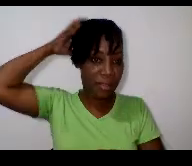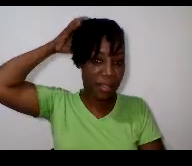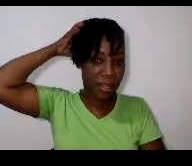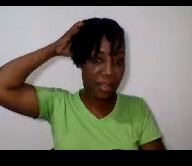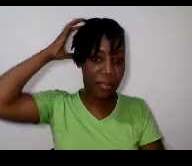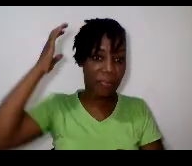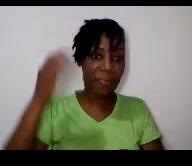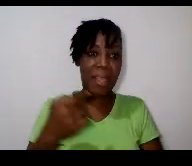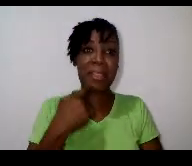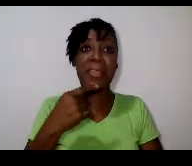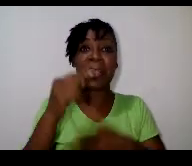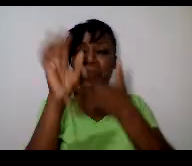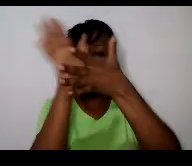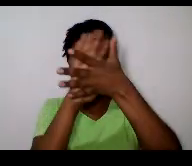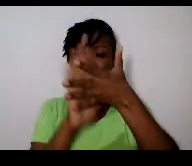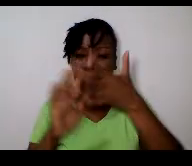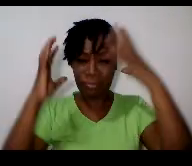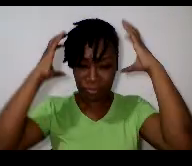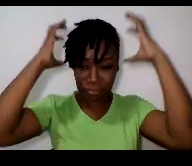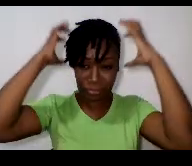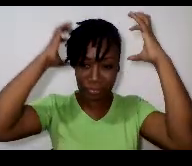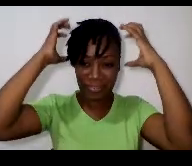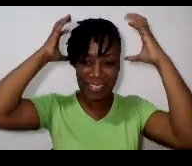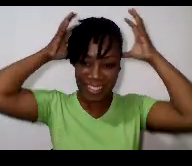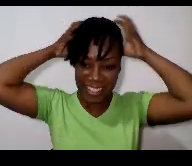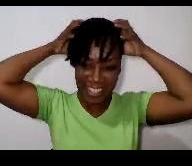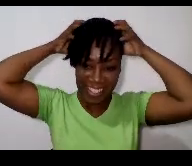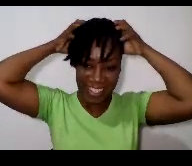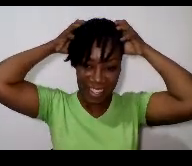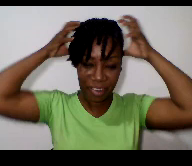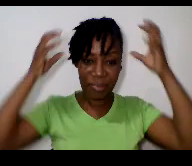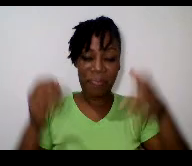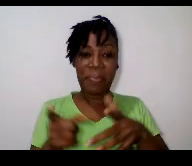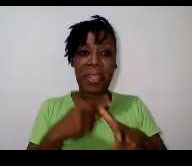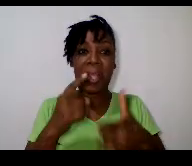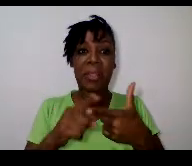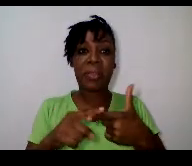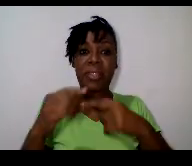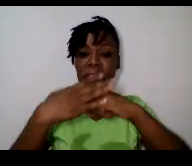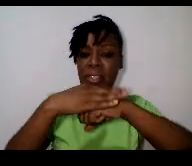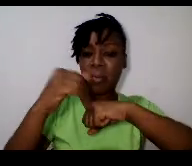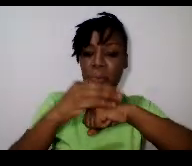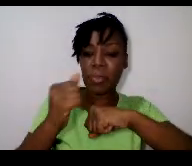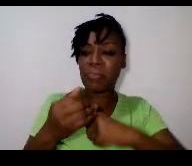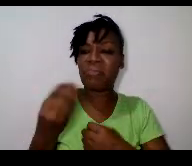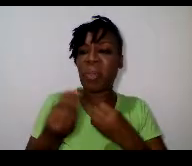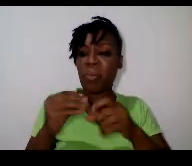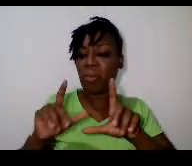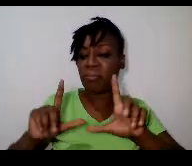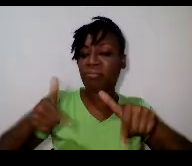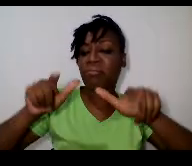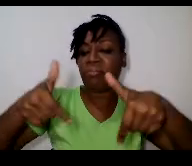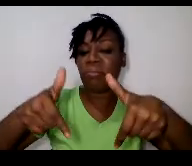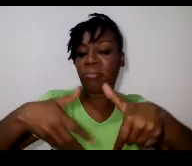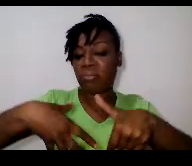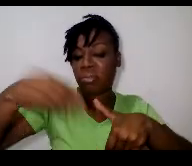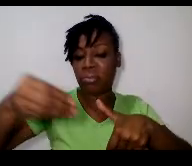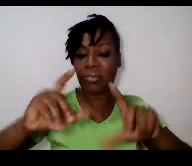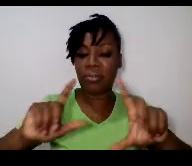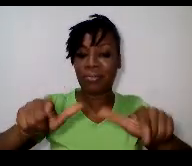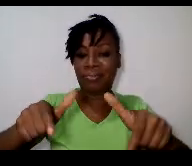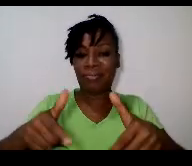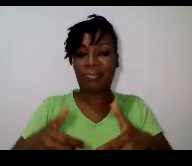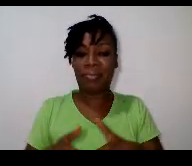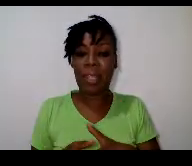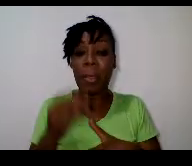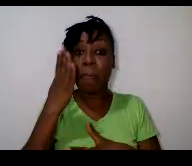el shampoo del cerebro, el dormir. A mí me gusta llamarlo cuando sacamos la basura. ¿Y por qué cuando sacamos la basura? Porque durante